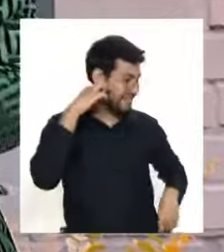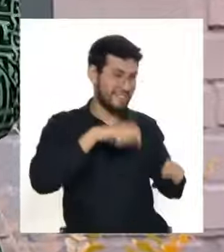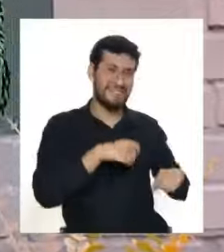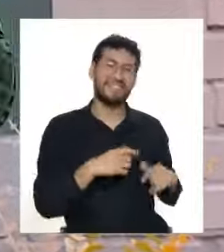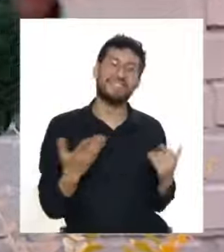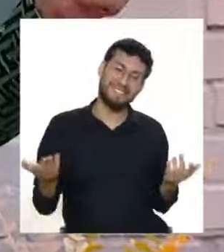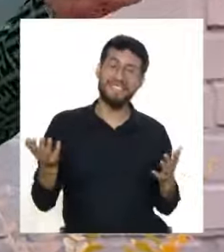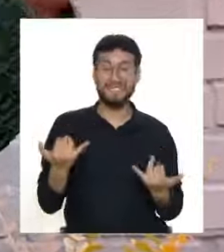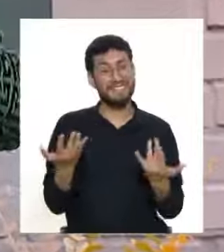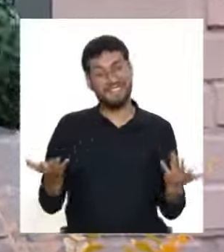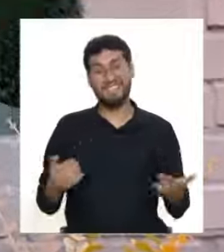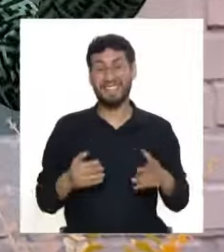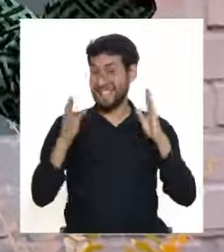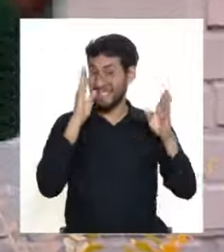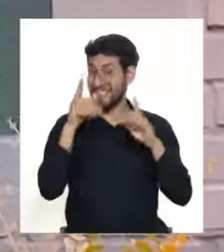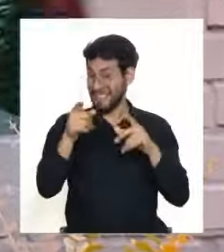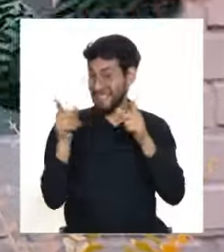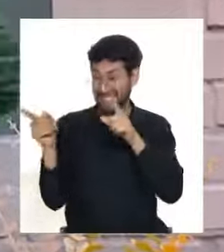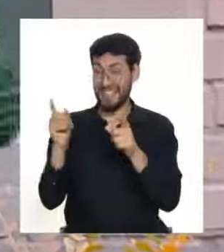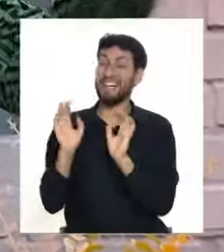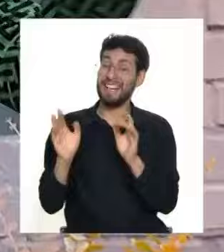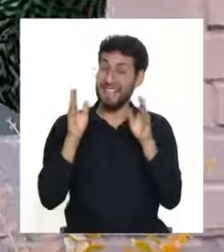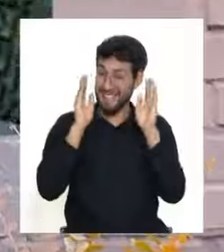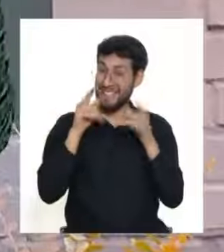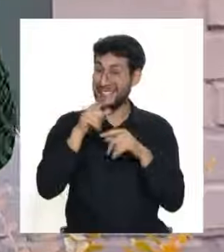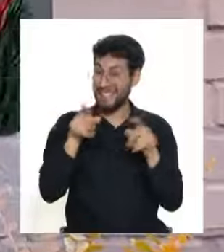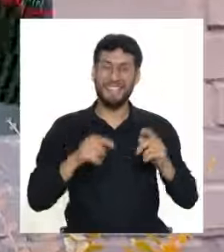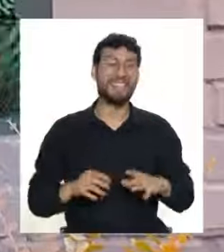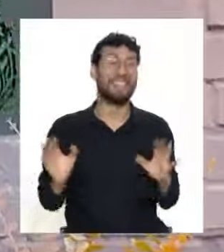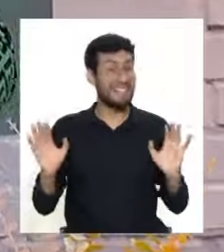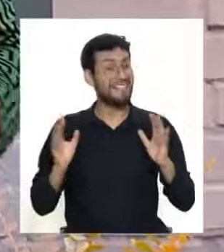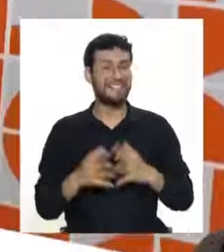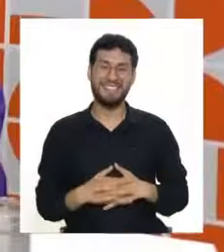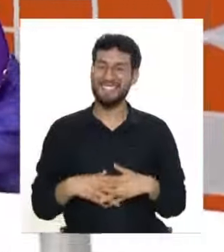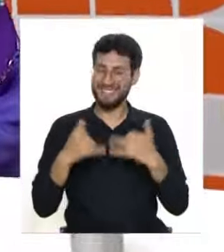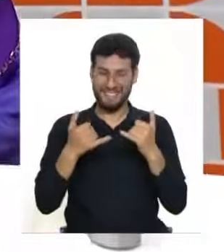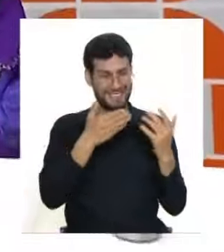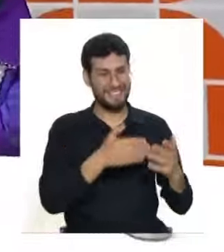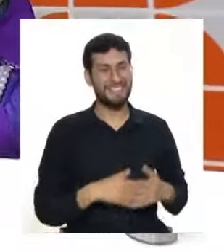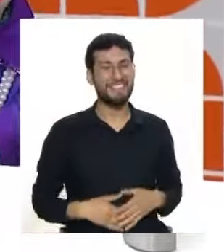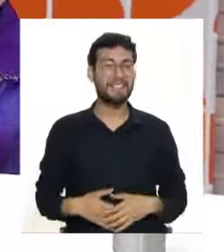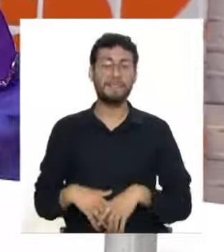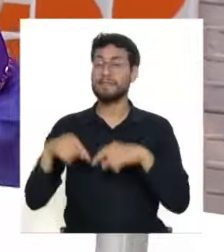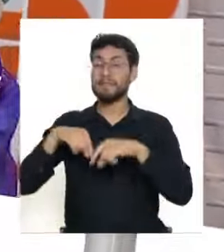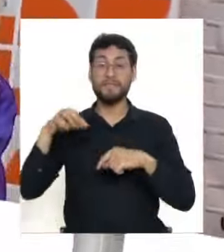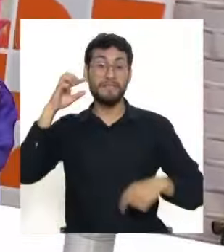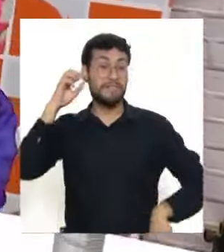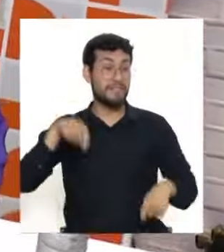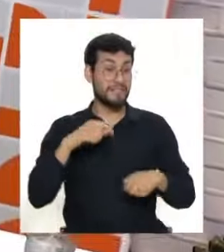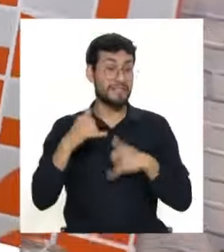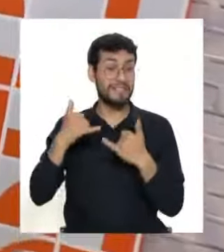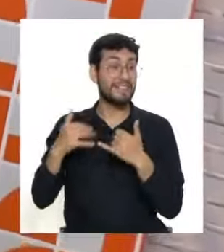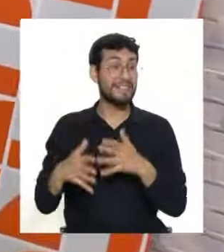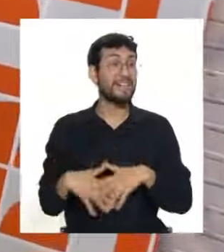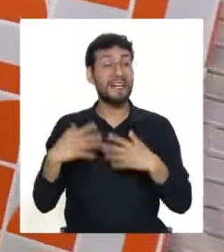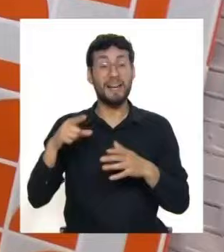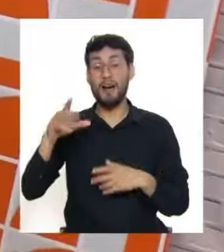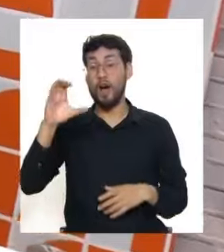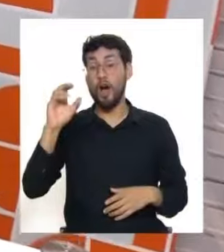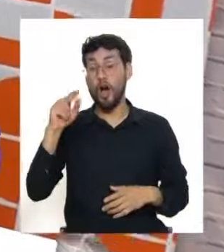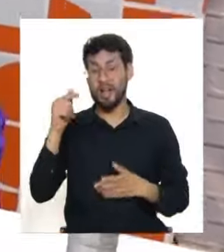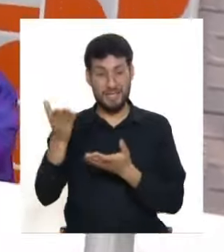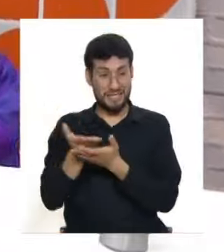yo sé, estoy viendo qué tan atentos están. Claro. ¿Qué tan atentos están? Acá estamos. Acá estoy con el piso y ya estamos, y hemos pelado la cocona